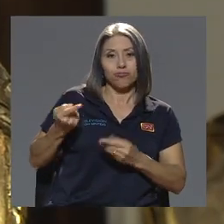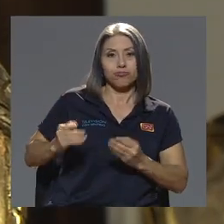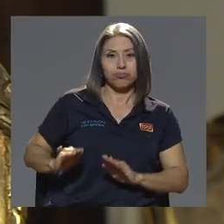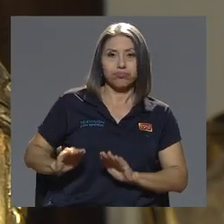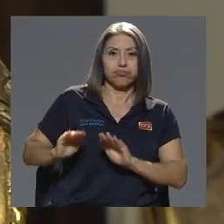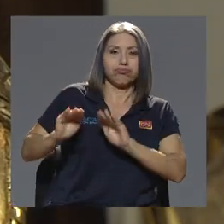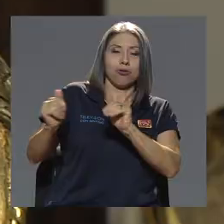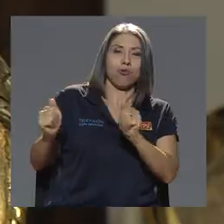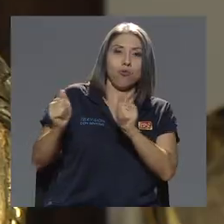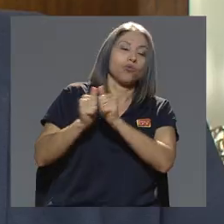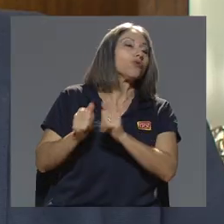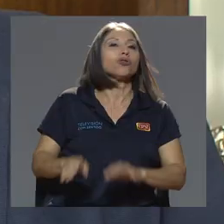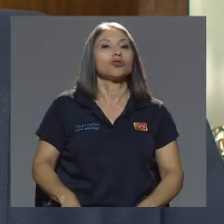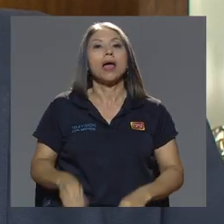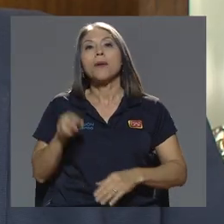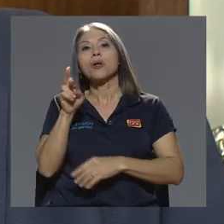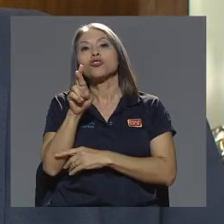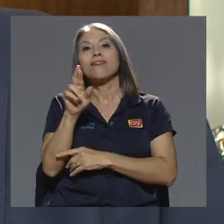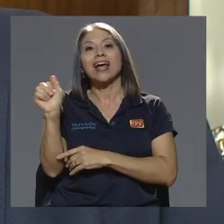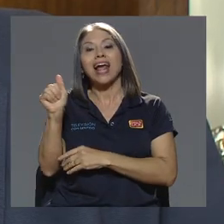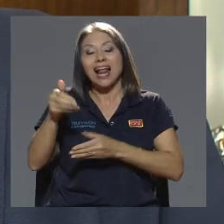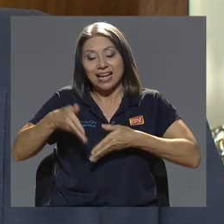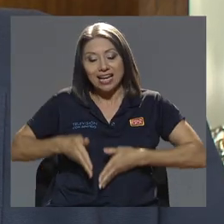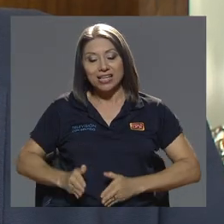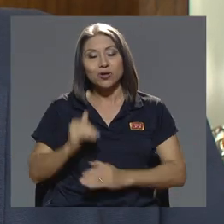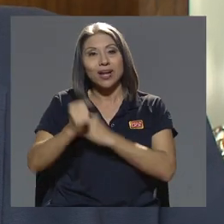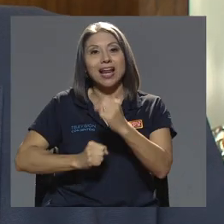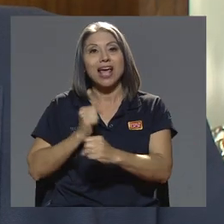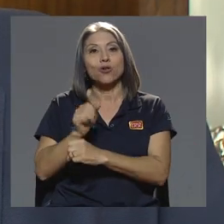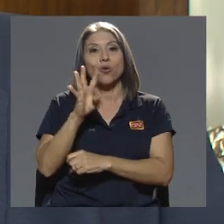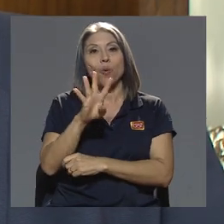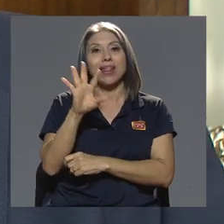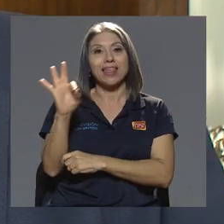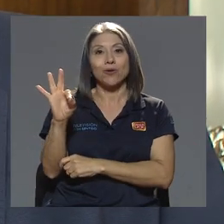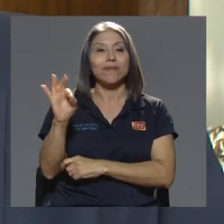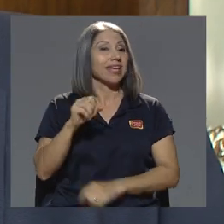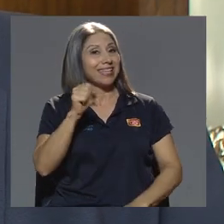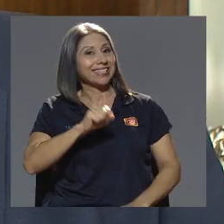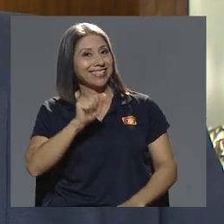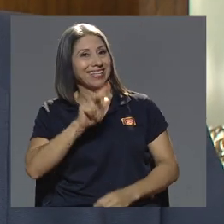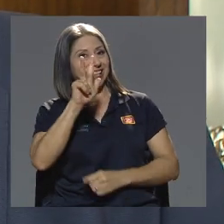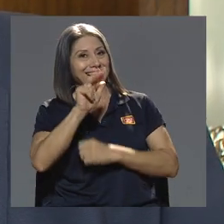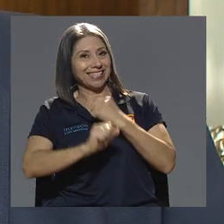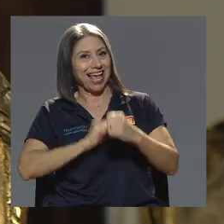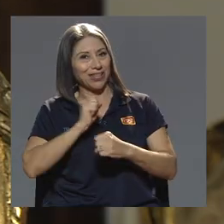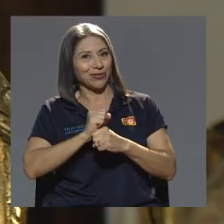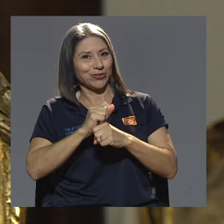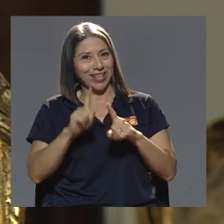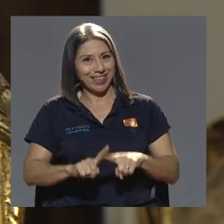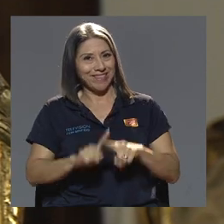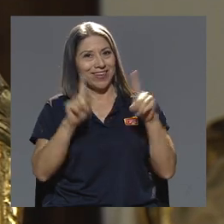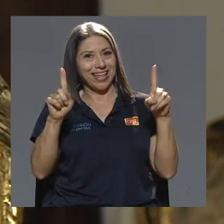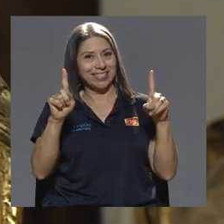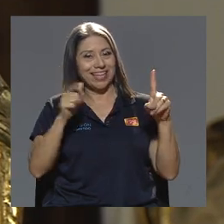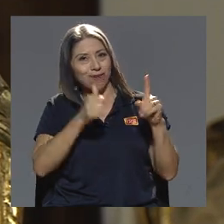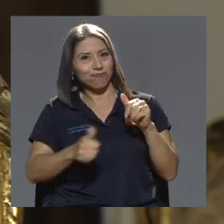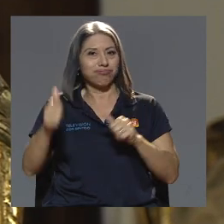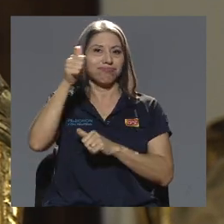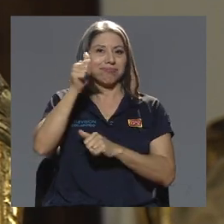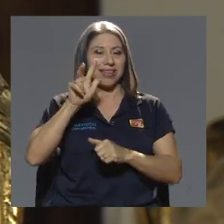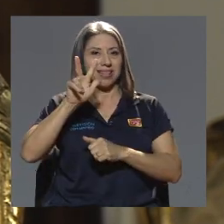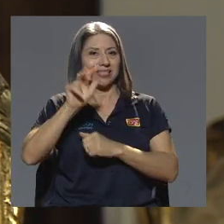en una relación. Rafael Ángel nació en el 49, entonces la diferencia de edad entre ustedes era muy poquita. Muy poquita, sí.